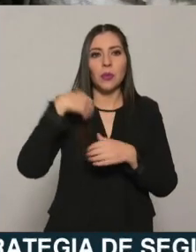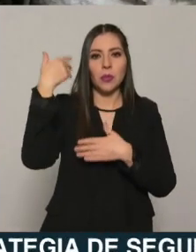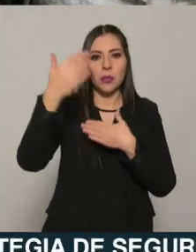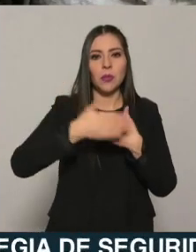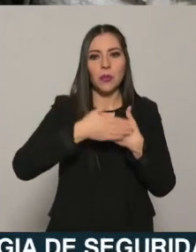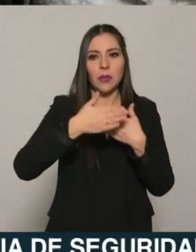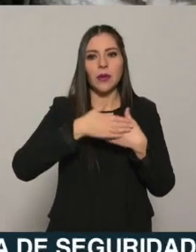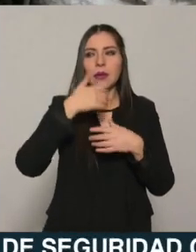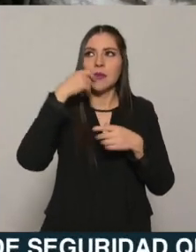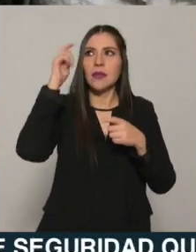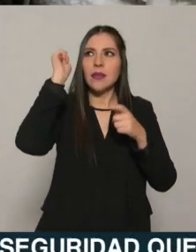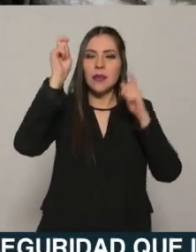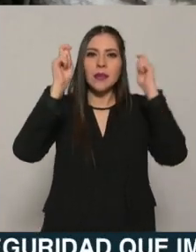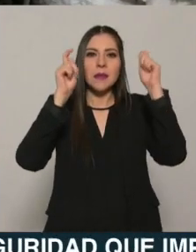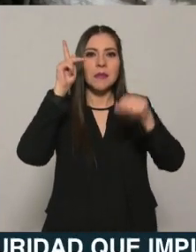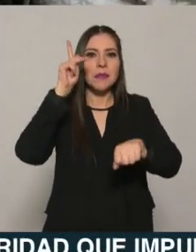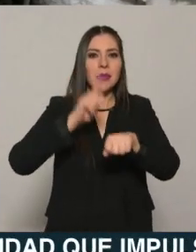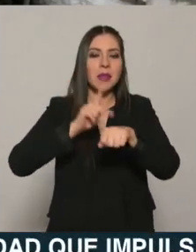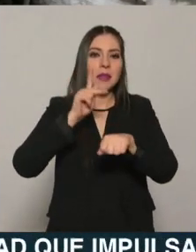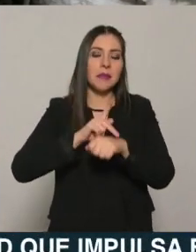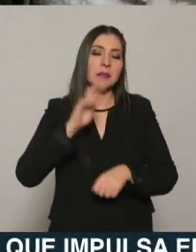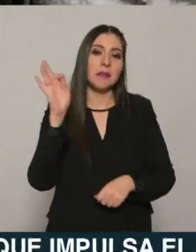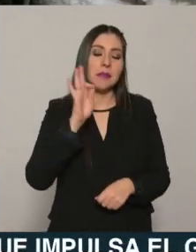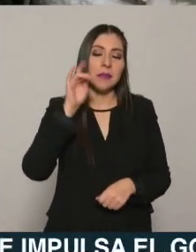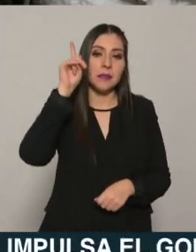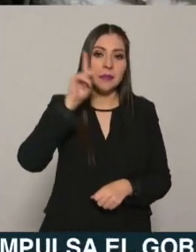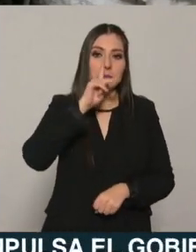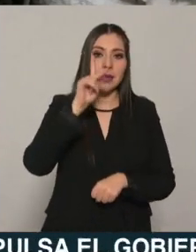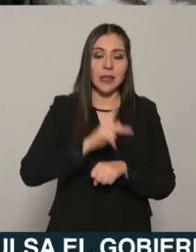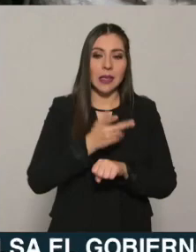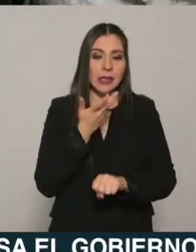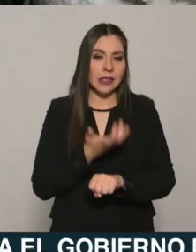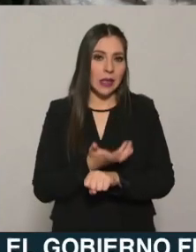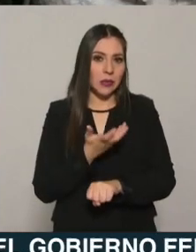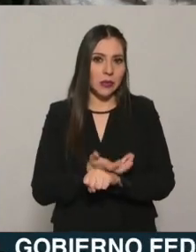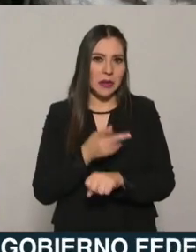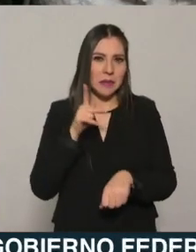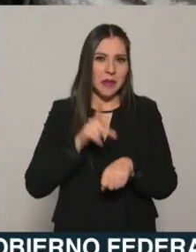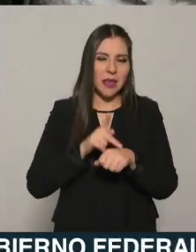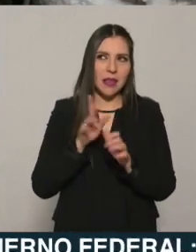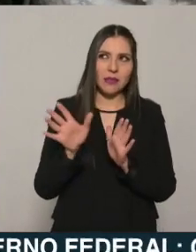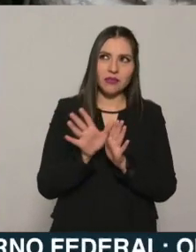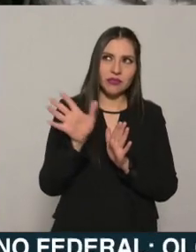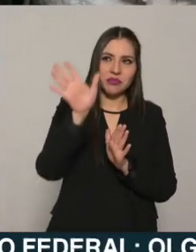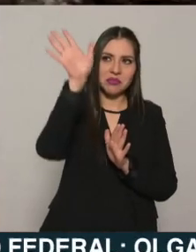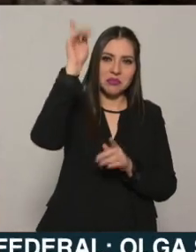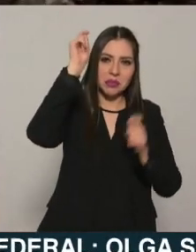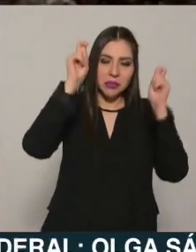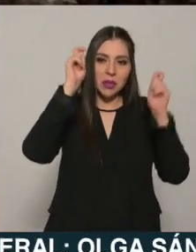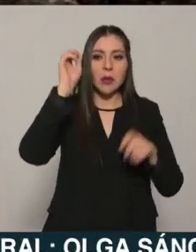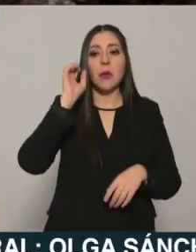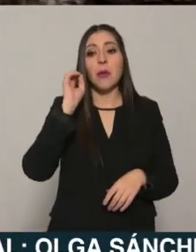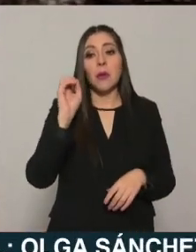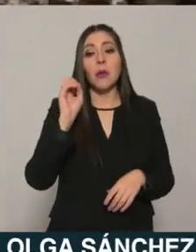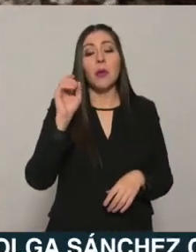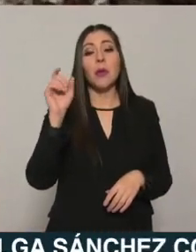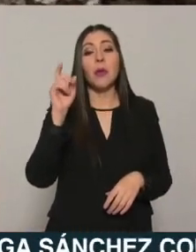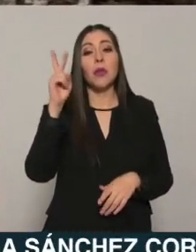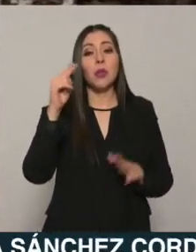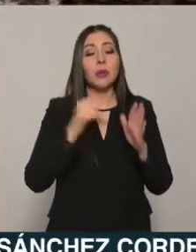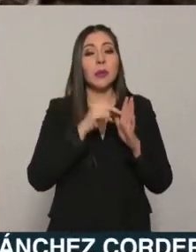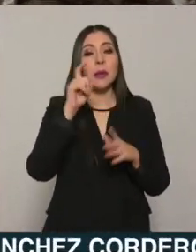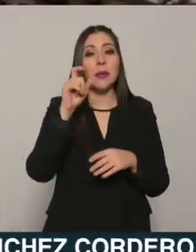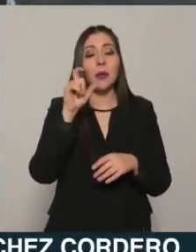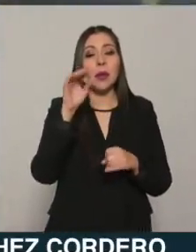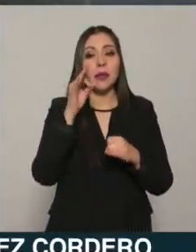una gran pared de roca, posiblemente en Estados Unidos, ¿no? Y tal vez para finales también del 2020 intentemos un Desde Cero,